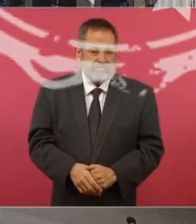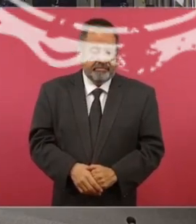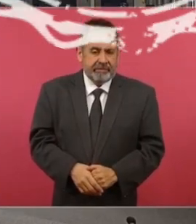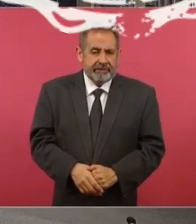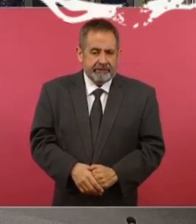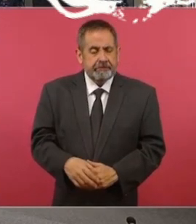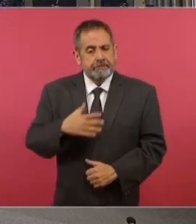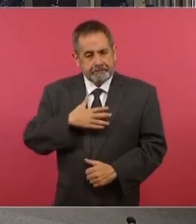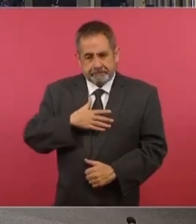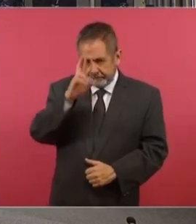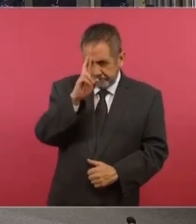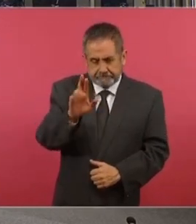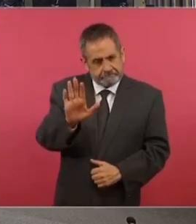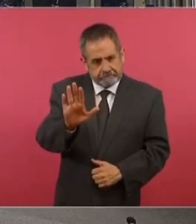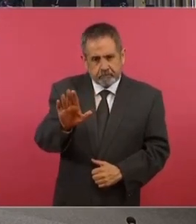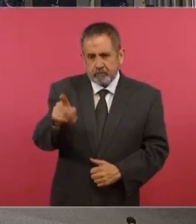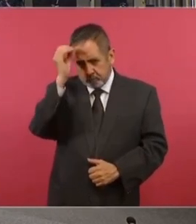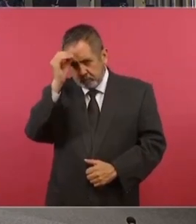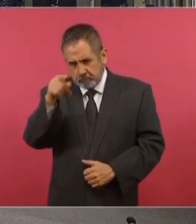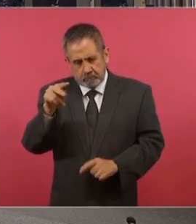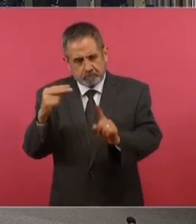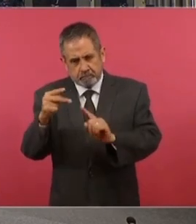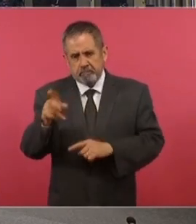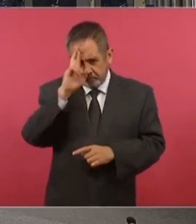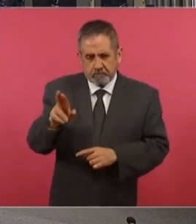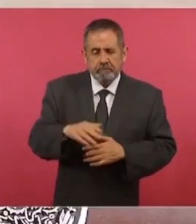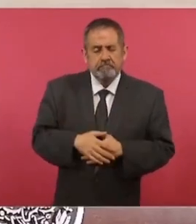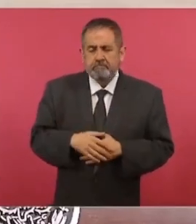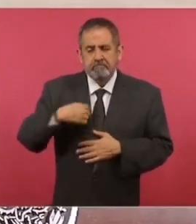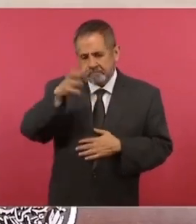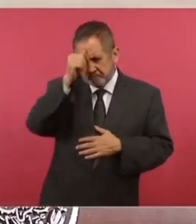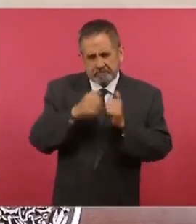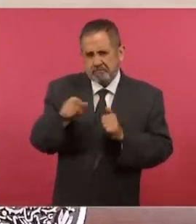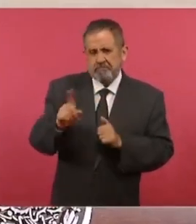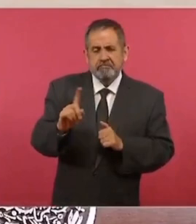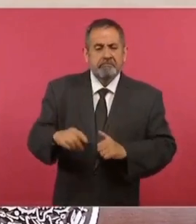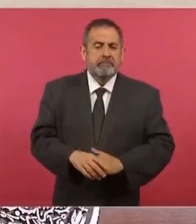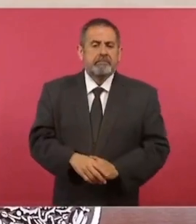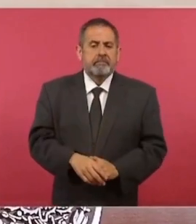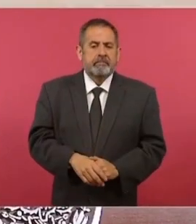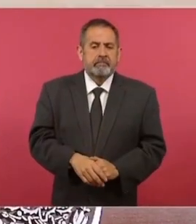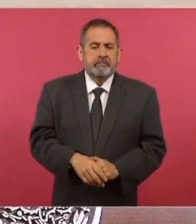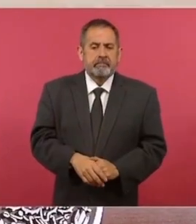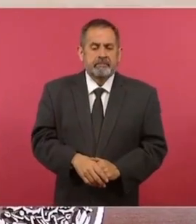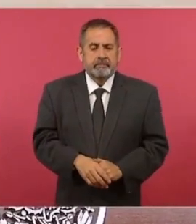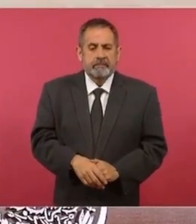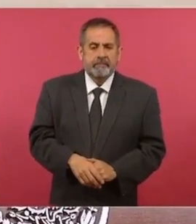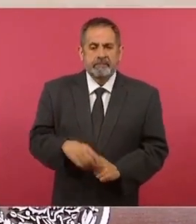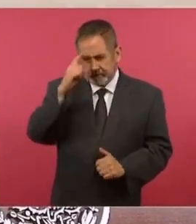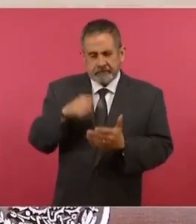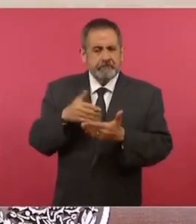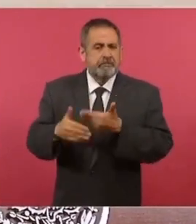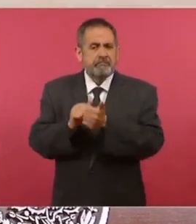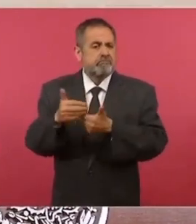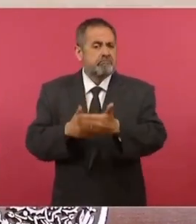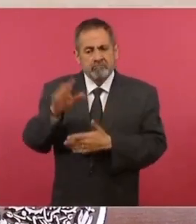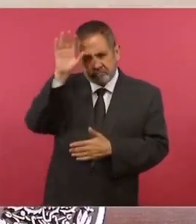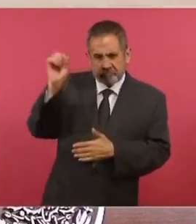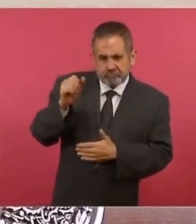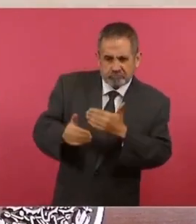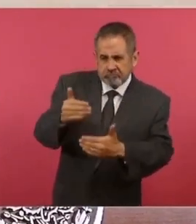Yo respeto tu punto de vista, tu opinión, pero no lo comparto. Creo que se está avanzando en